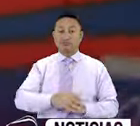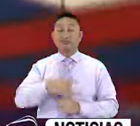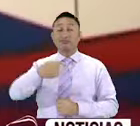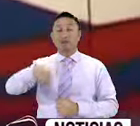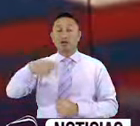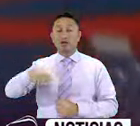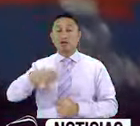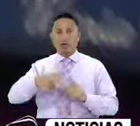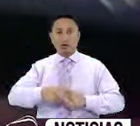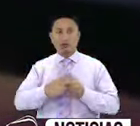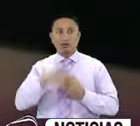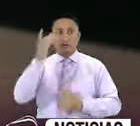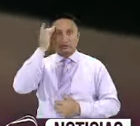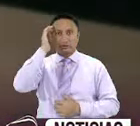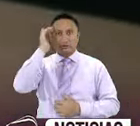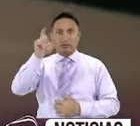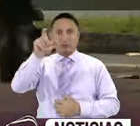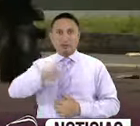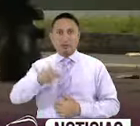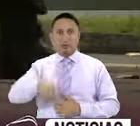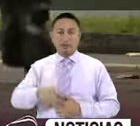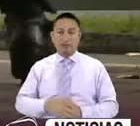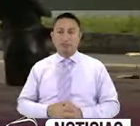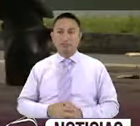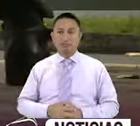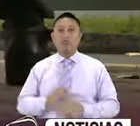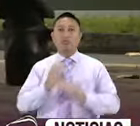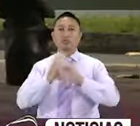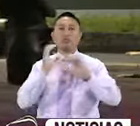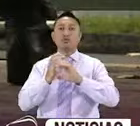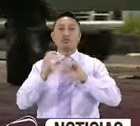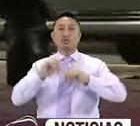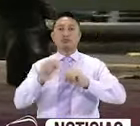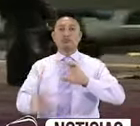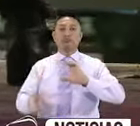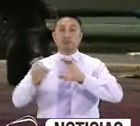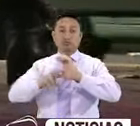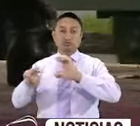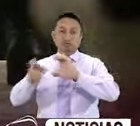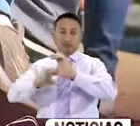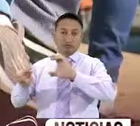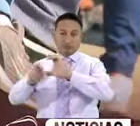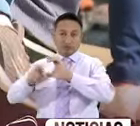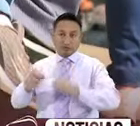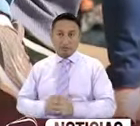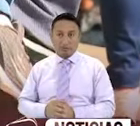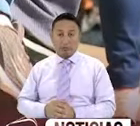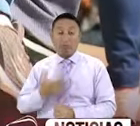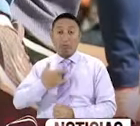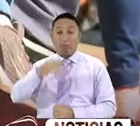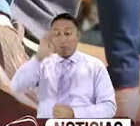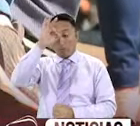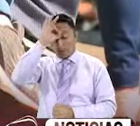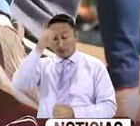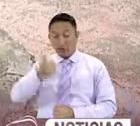pesadilla para los usuarios. El bus se detuvo a recoger a supuestos viajeros, sin saber que eran parte de la banda. Y apenas hablaron estas